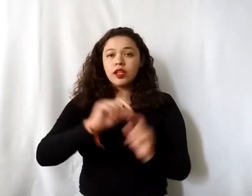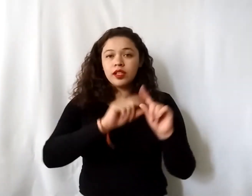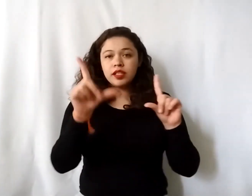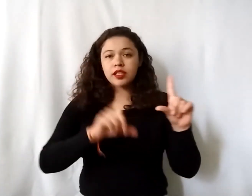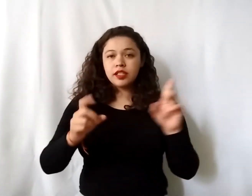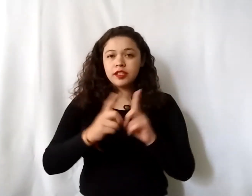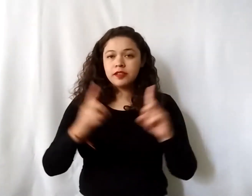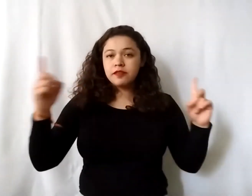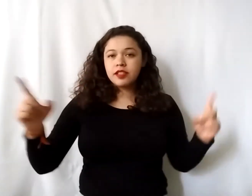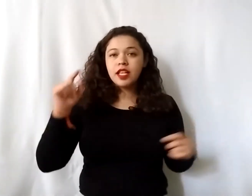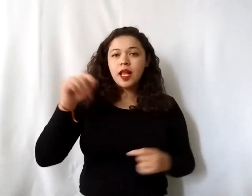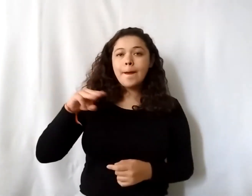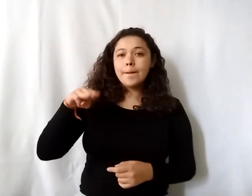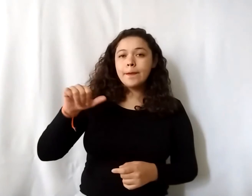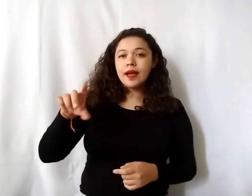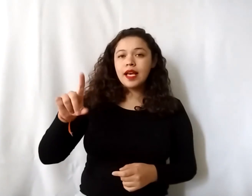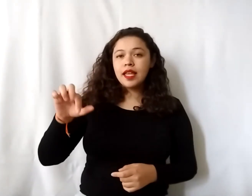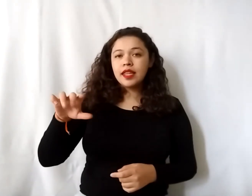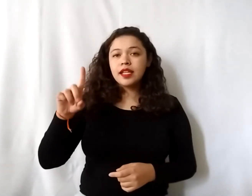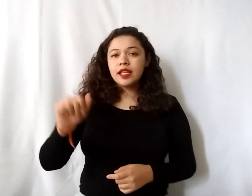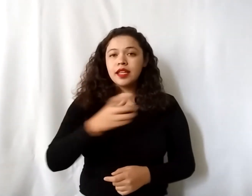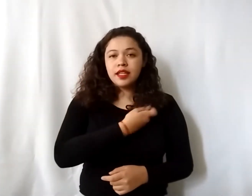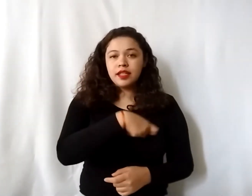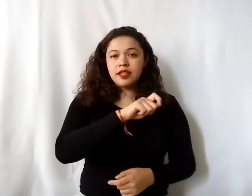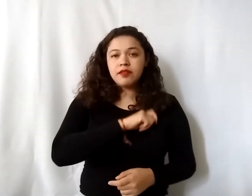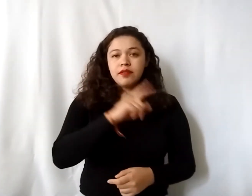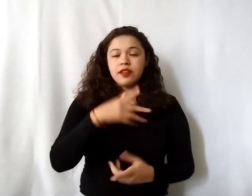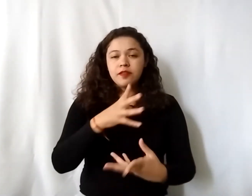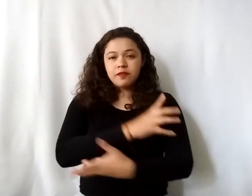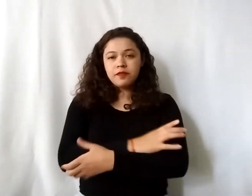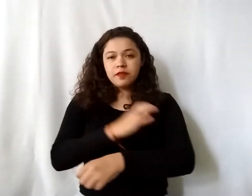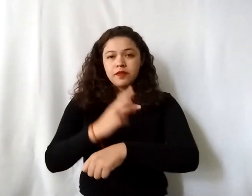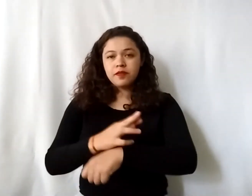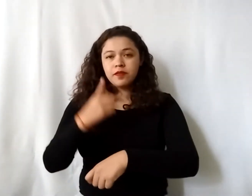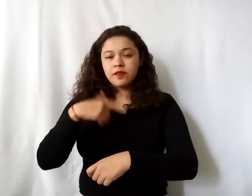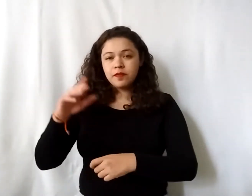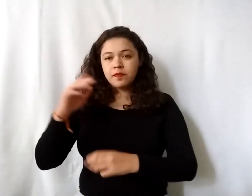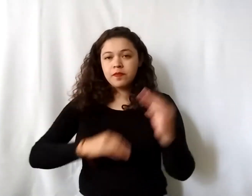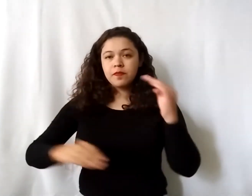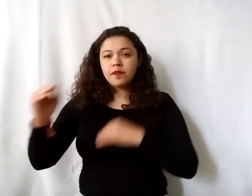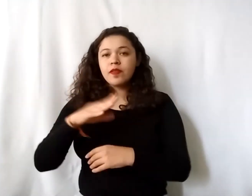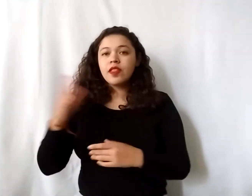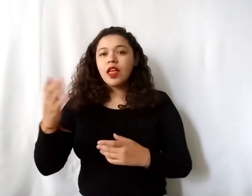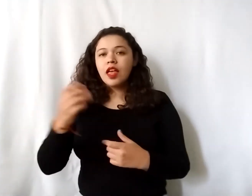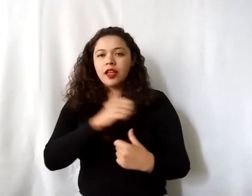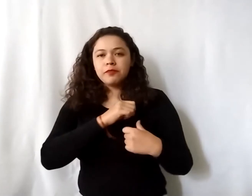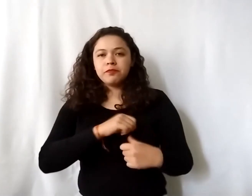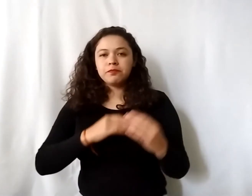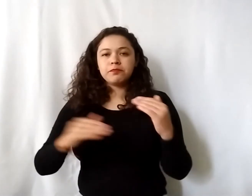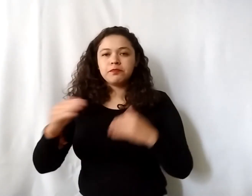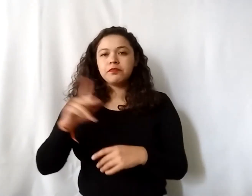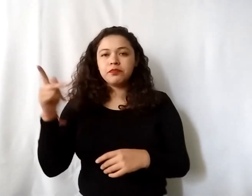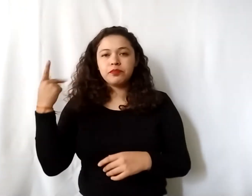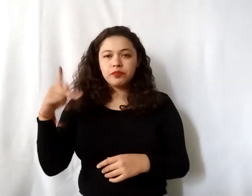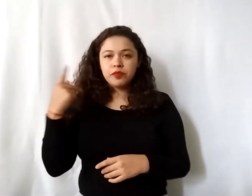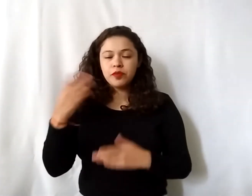de Madrid, España, en coordinación con la Benemérita Universidad Autónoma de Puebla. Estudios de doctorado en